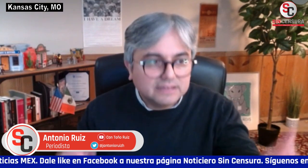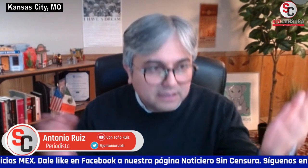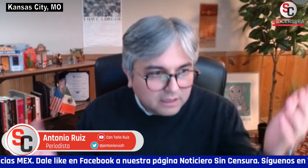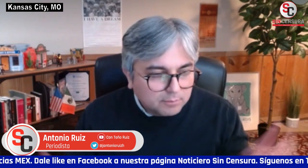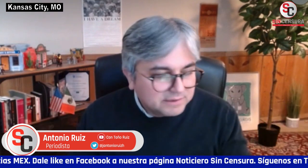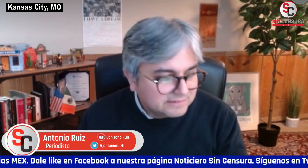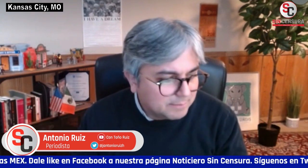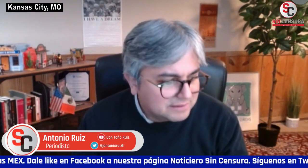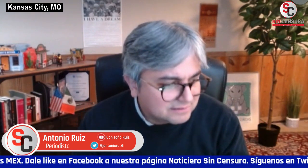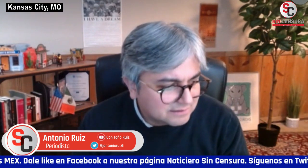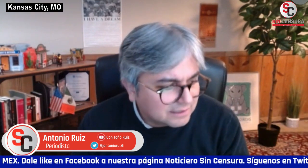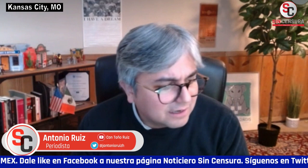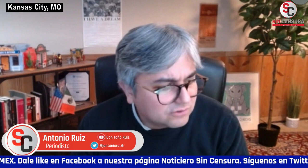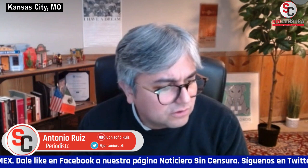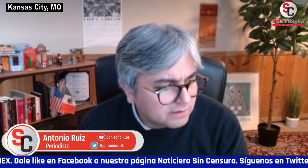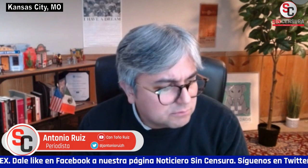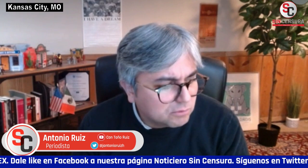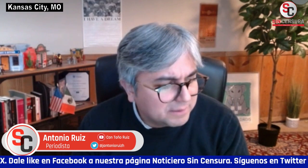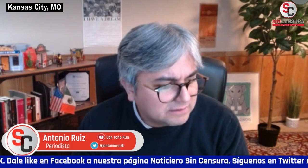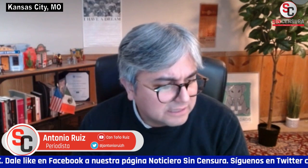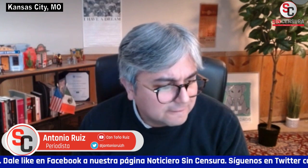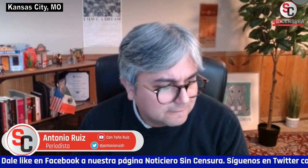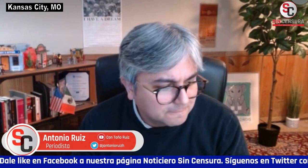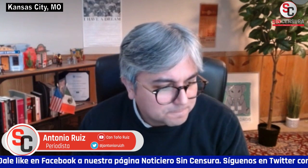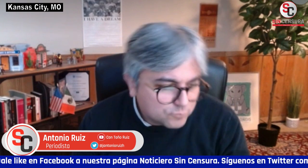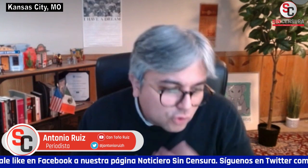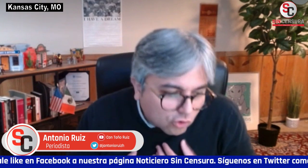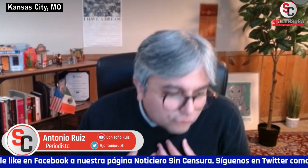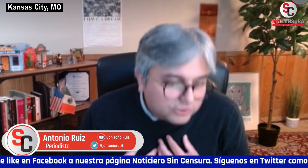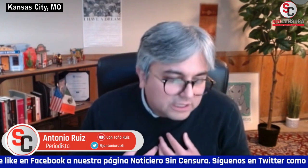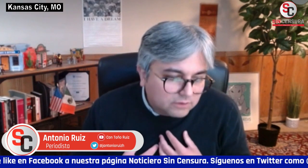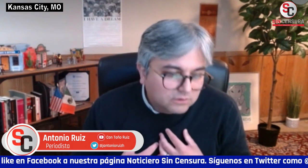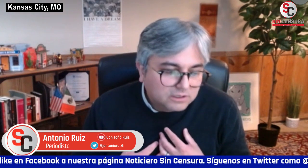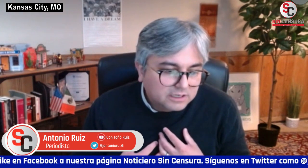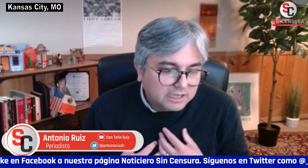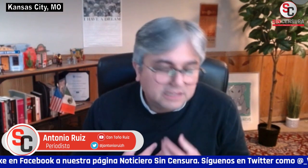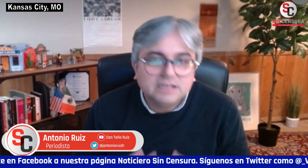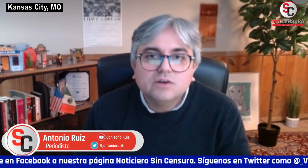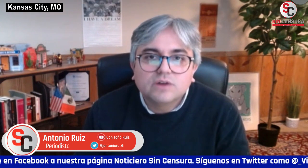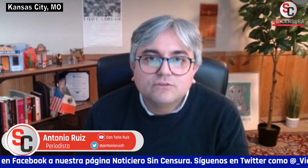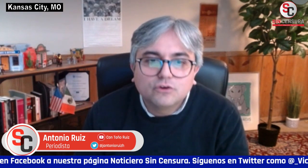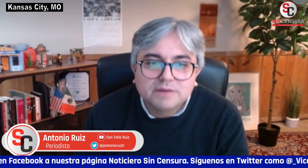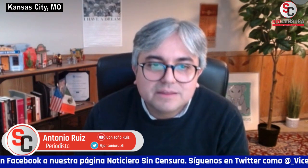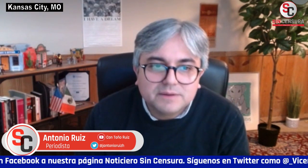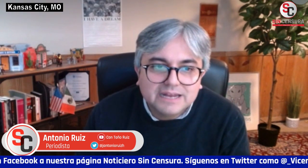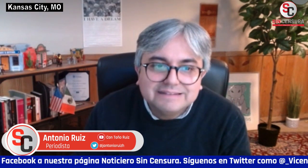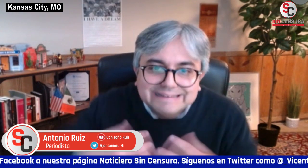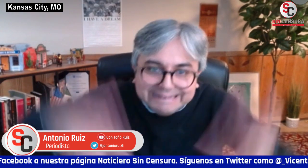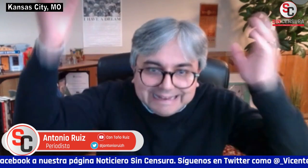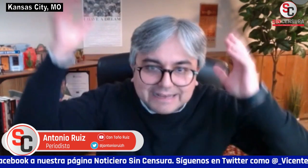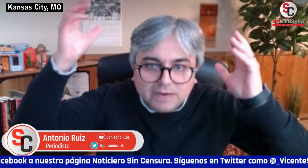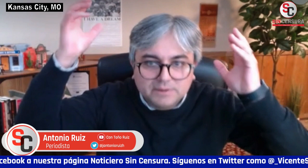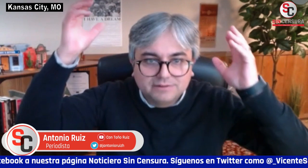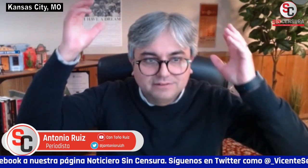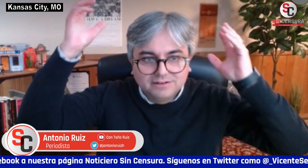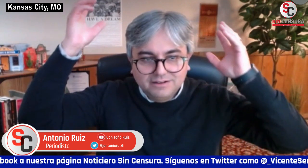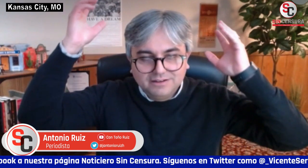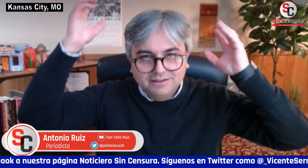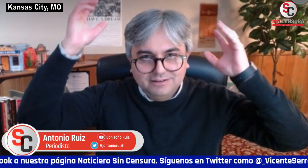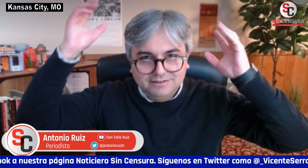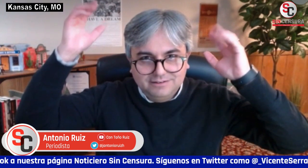y ante precisamente estas declaraciones del mismo presidente, yo considero que de ninguna forma debería ni siquiera que